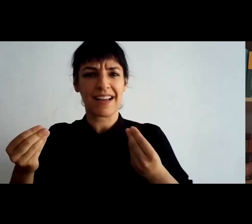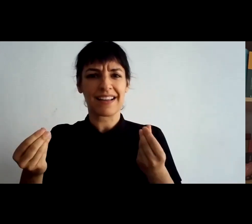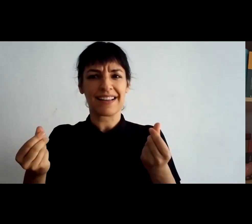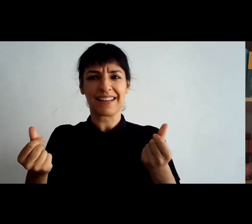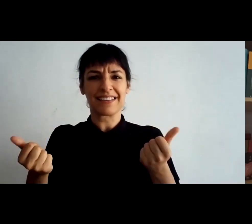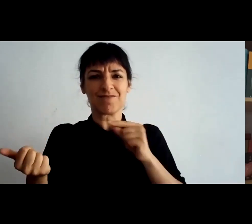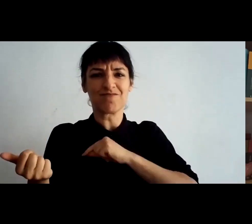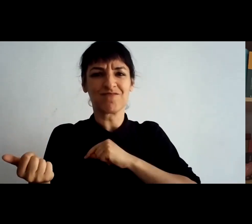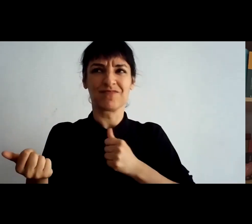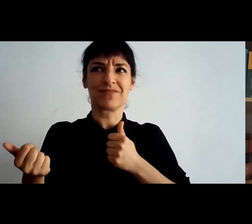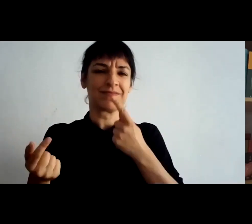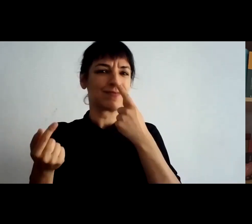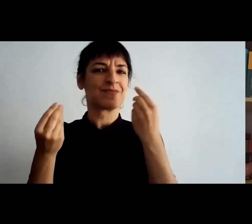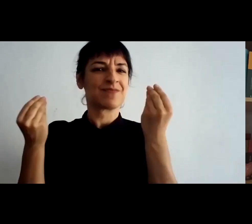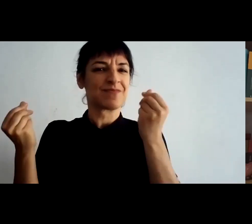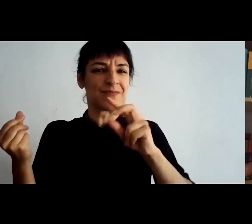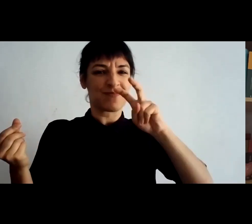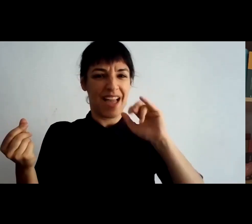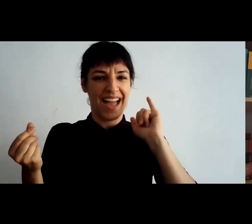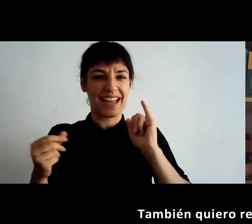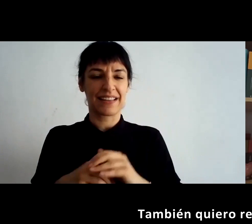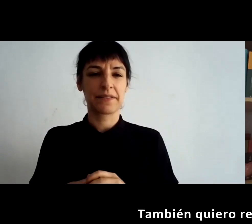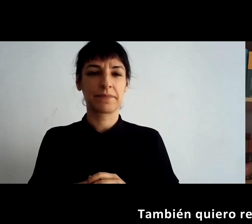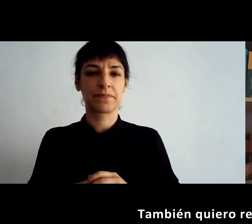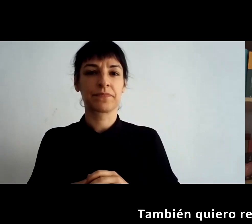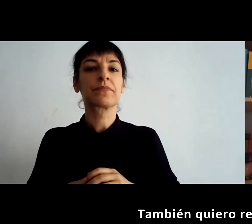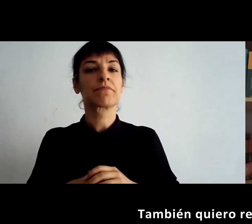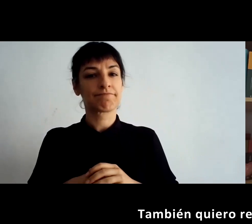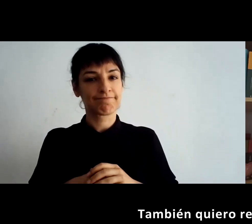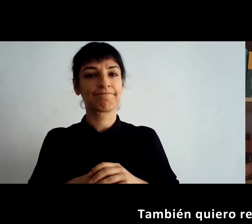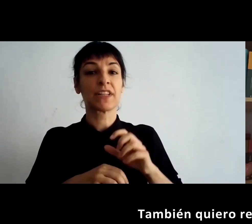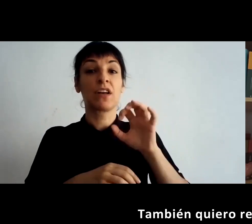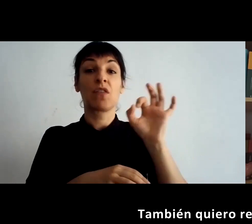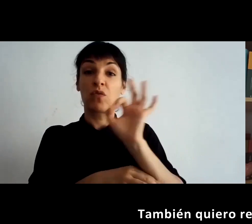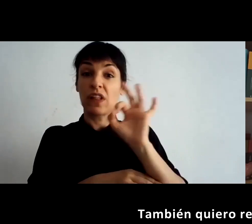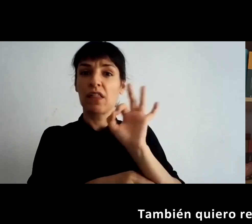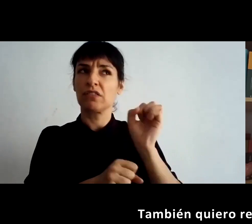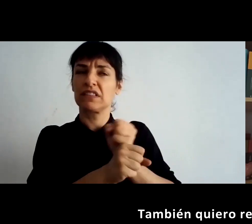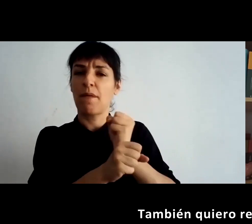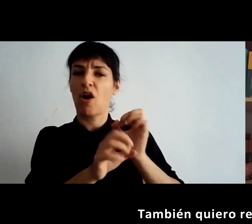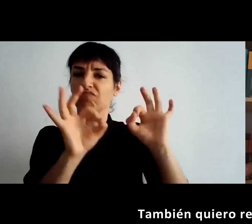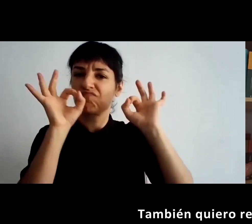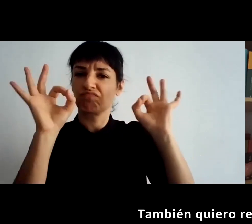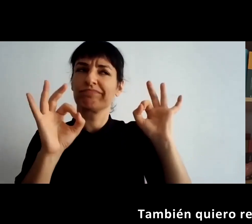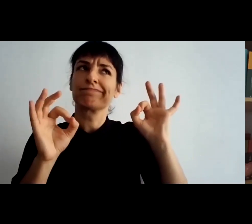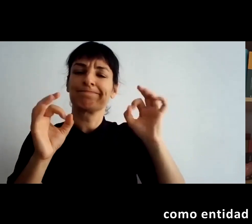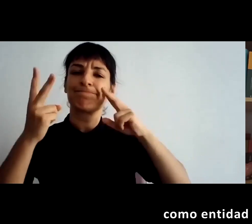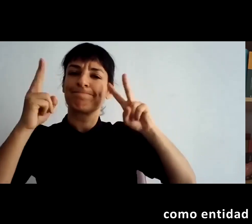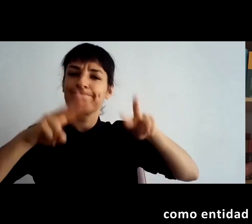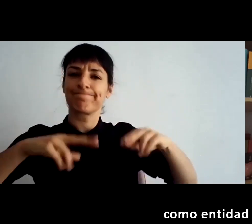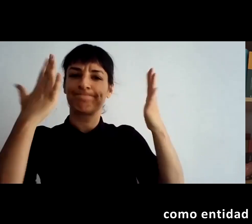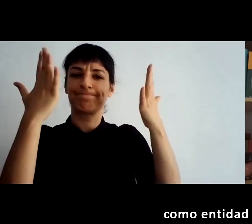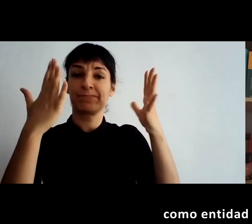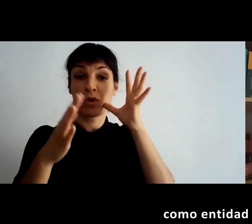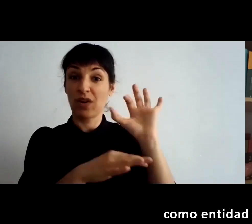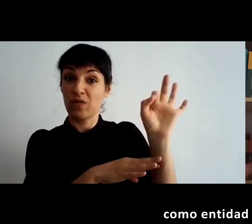se toca y se respira. También quiero reconocer el buen hacer de la Fundación CNSE como entidad que tiene